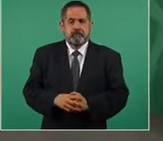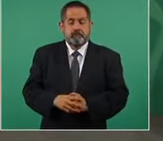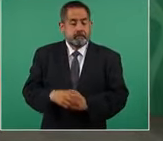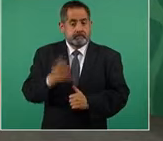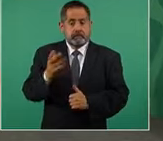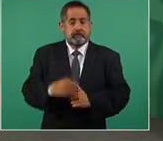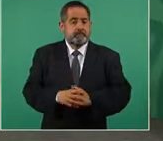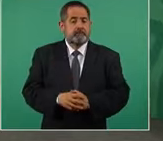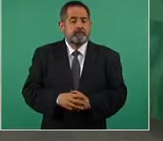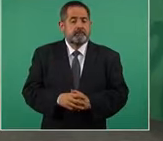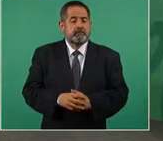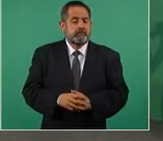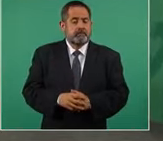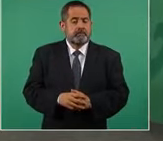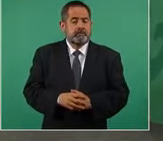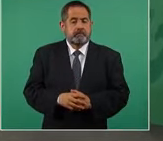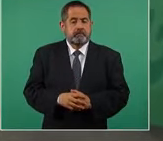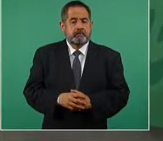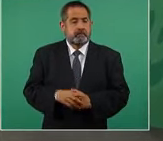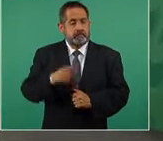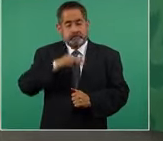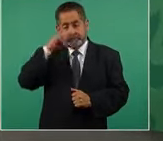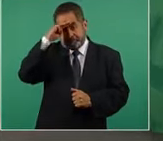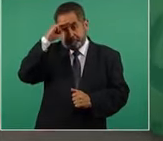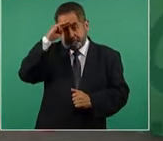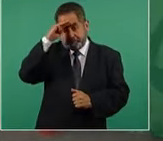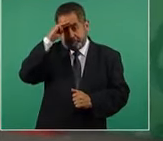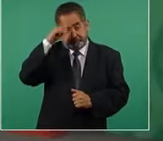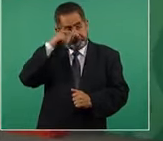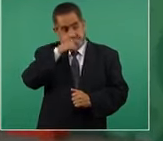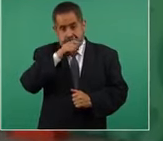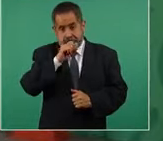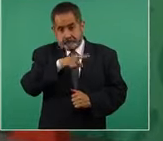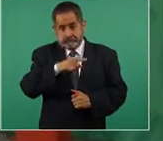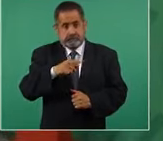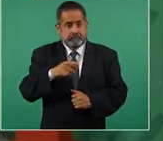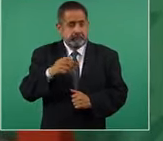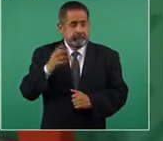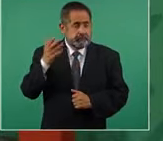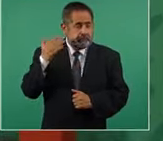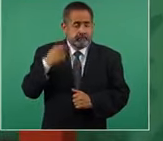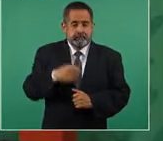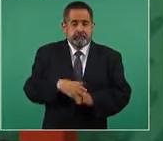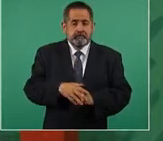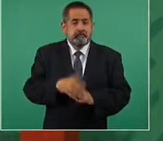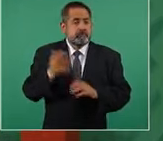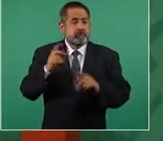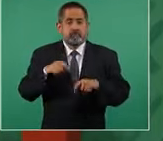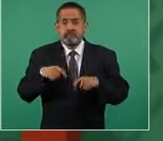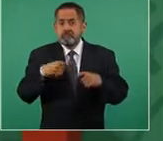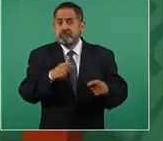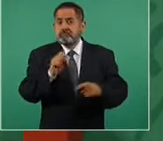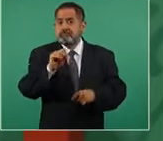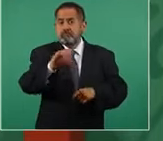Bueno, en Mexicali ya habían entregado el